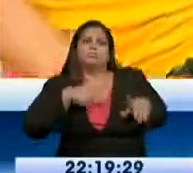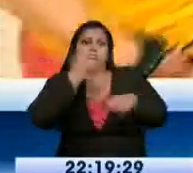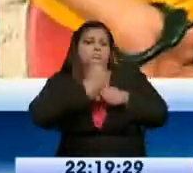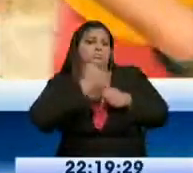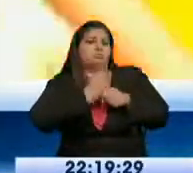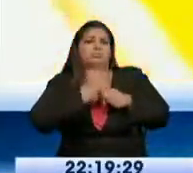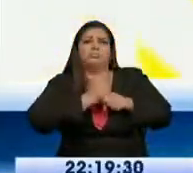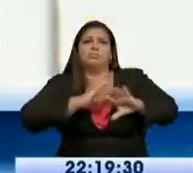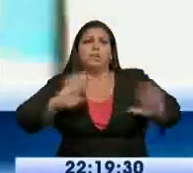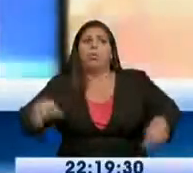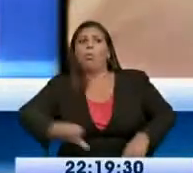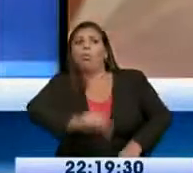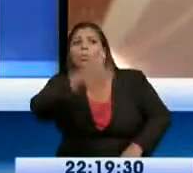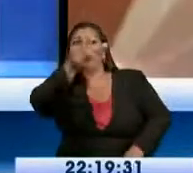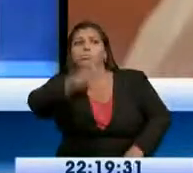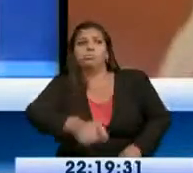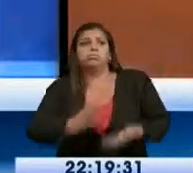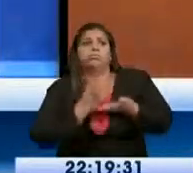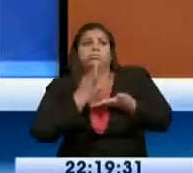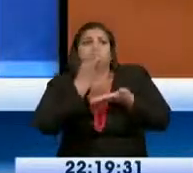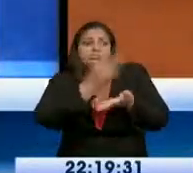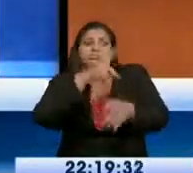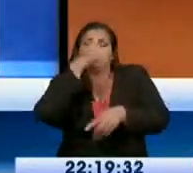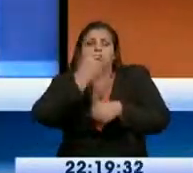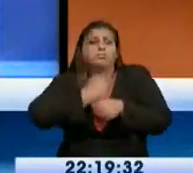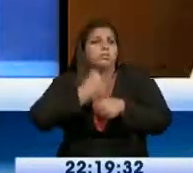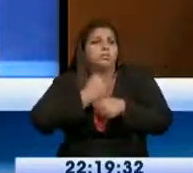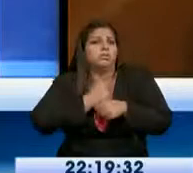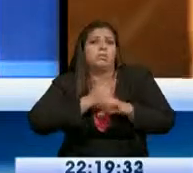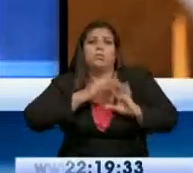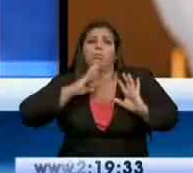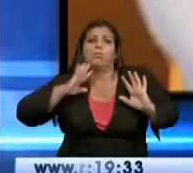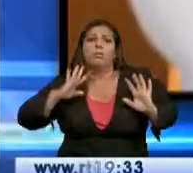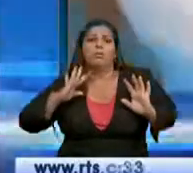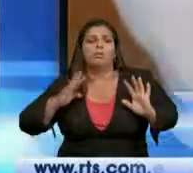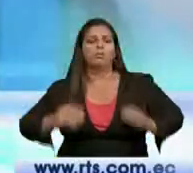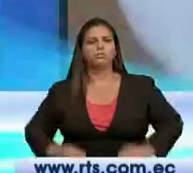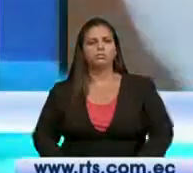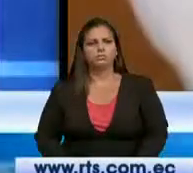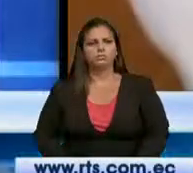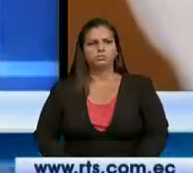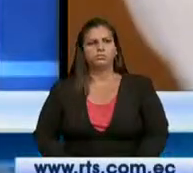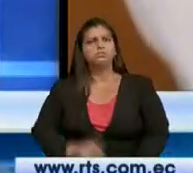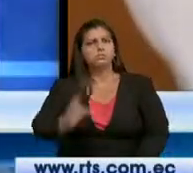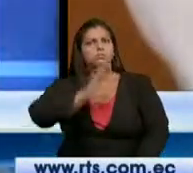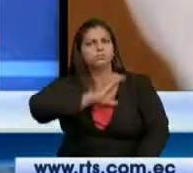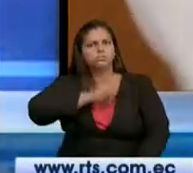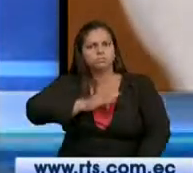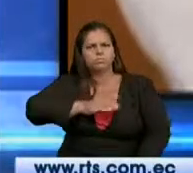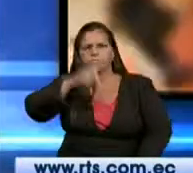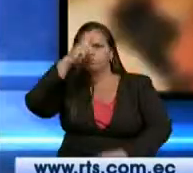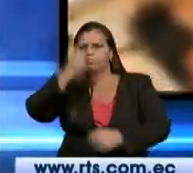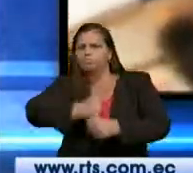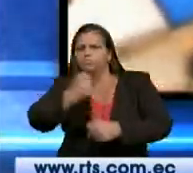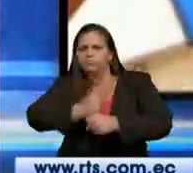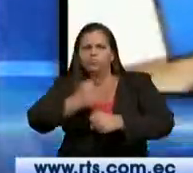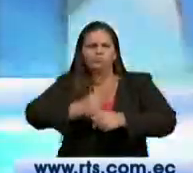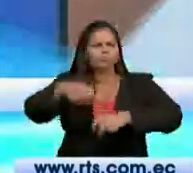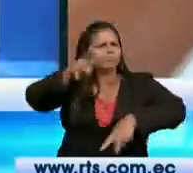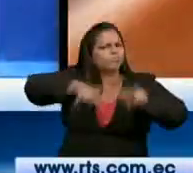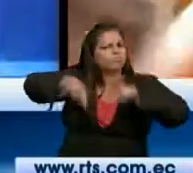por otra persona a su vez para realizar esta labor. De aquí en los trabajos de inteligencia que sigue al momento la